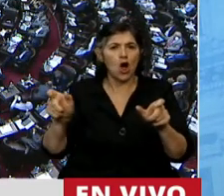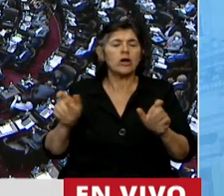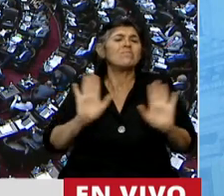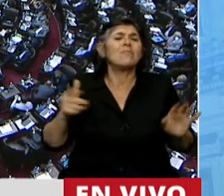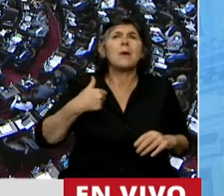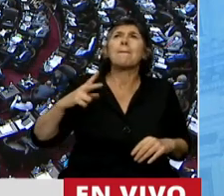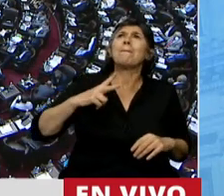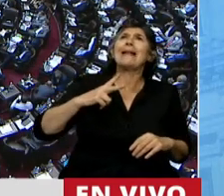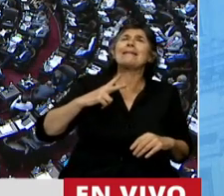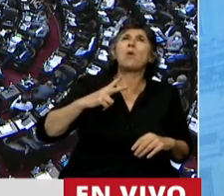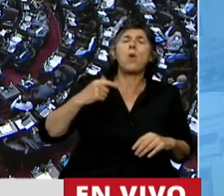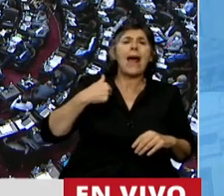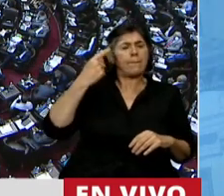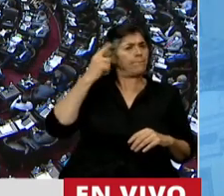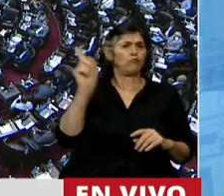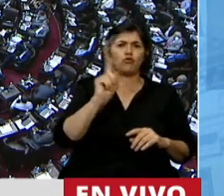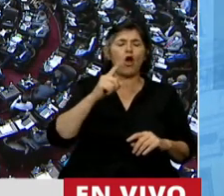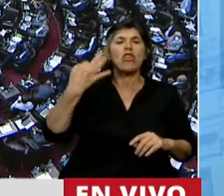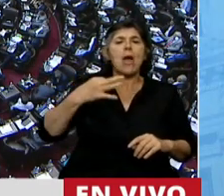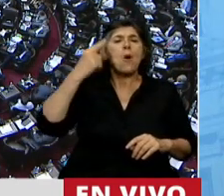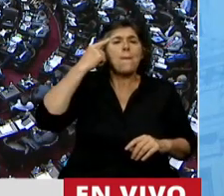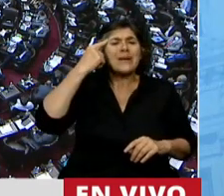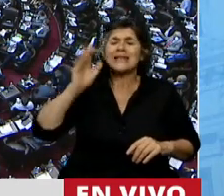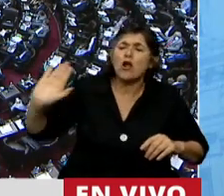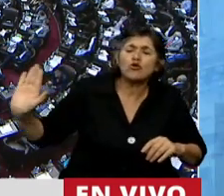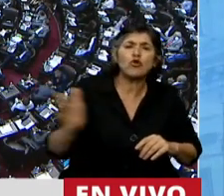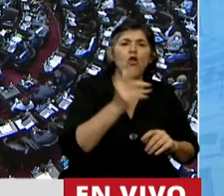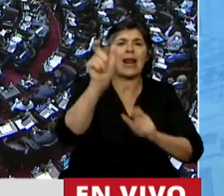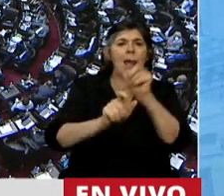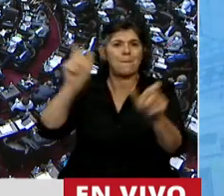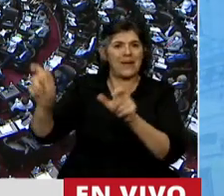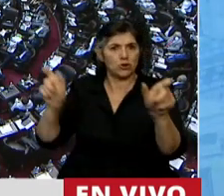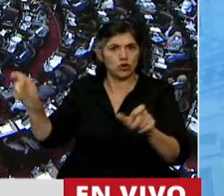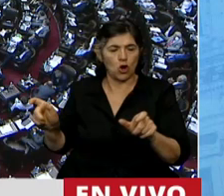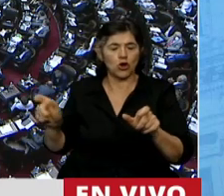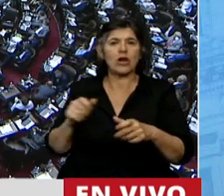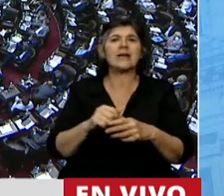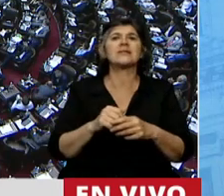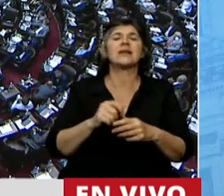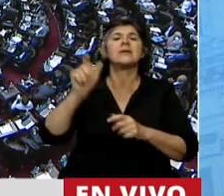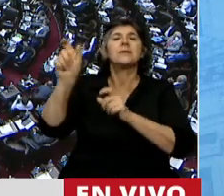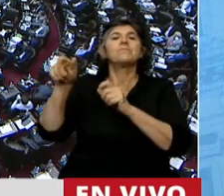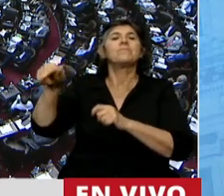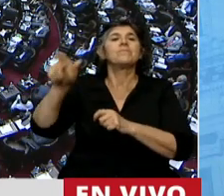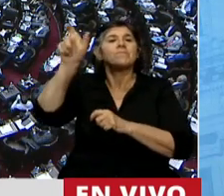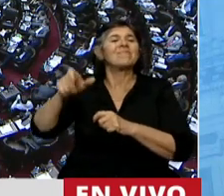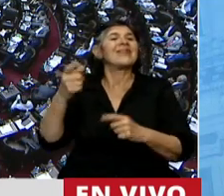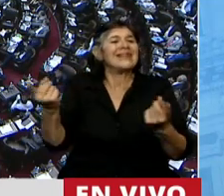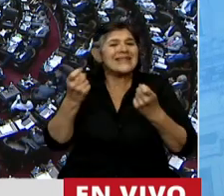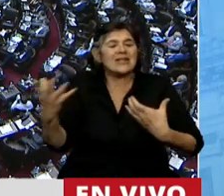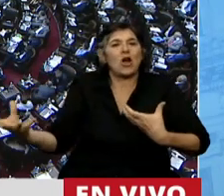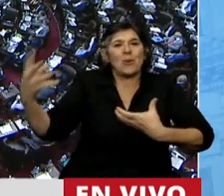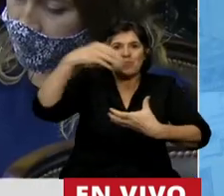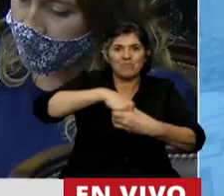individuales que entienden que nadie puede realizarse en una comunidad que no se realiza y que las células básicas de la comunidad